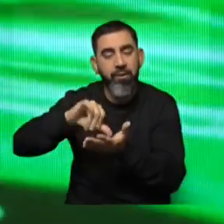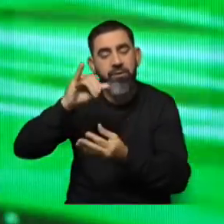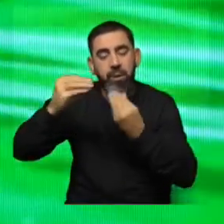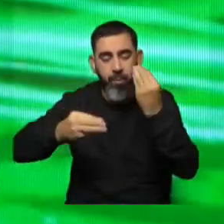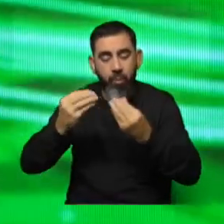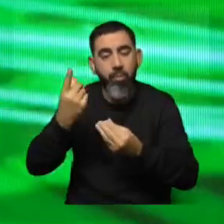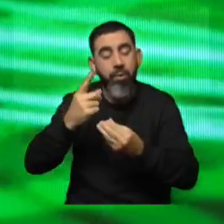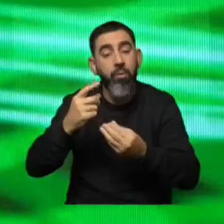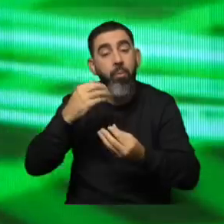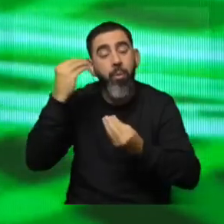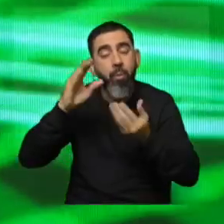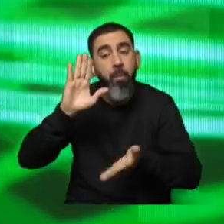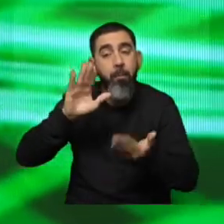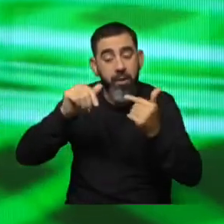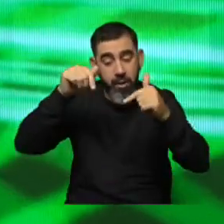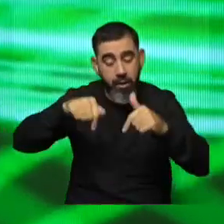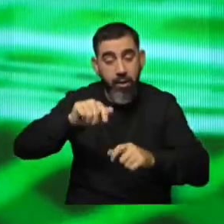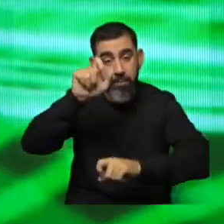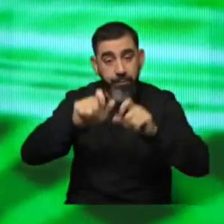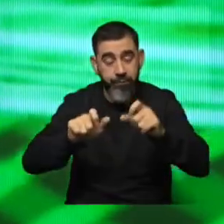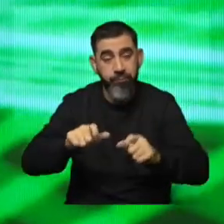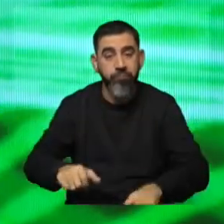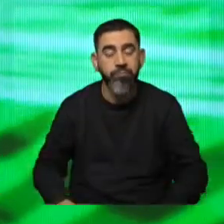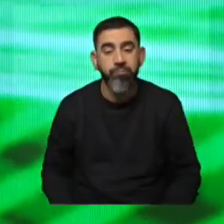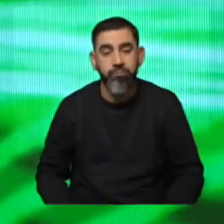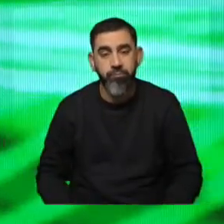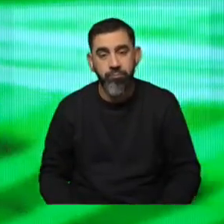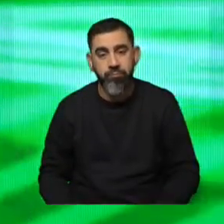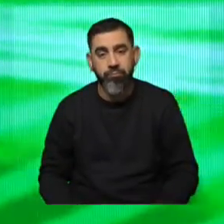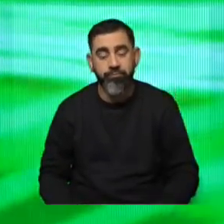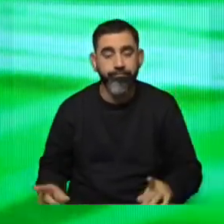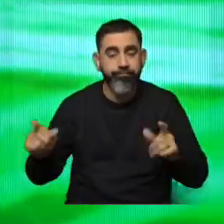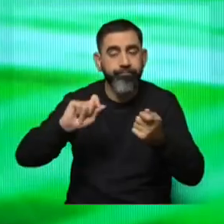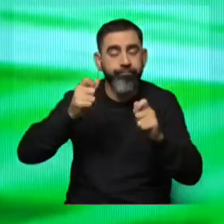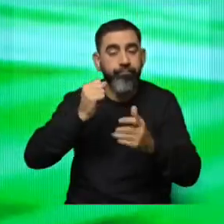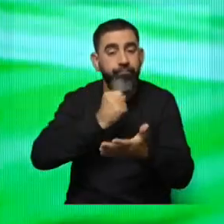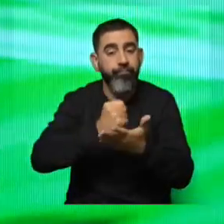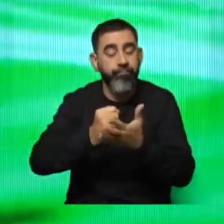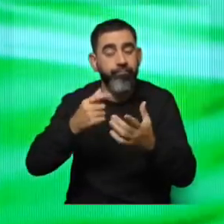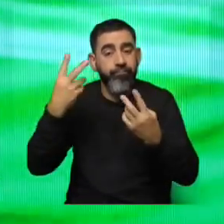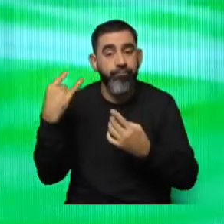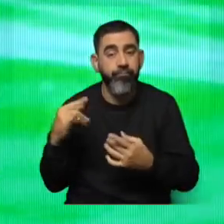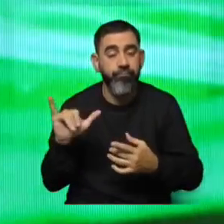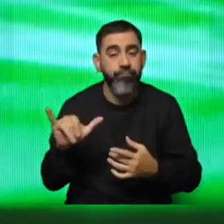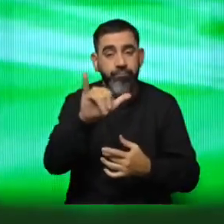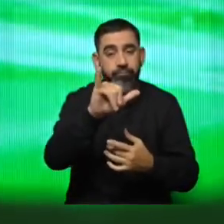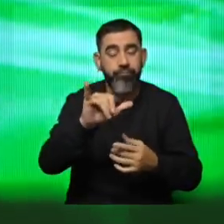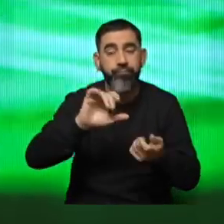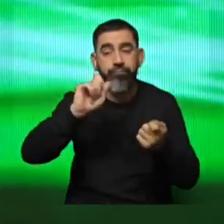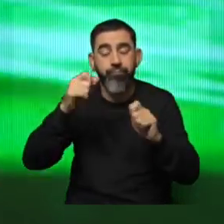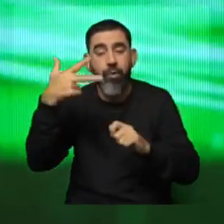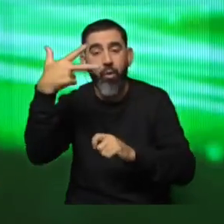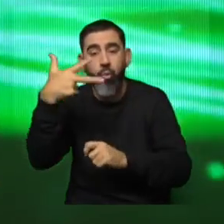y que era muy importante Porque además es mucho más difícil de repente mover un pasaje de avión que poder mover una reserva de hotel